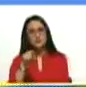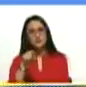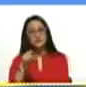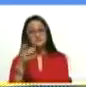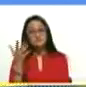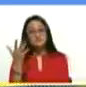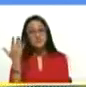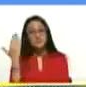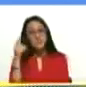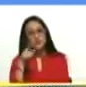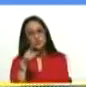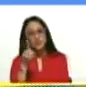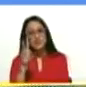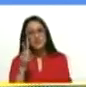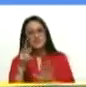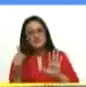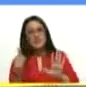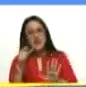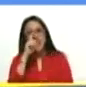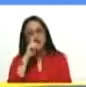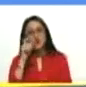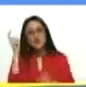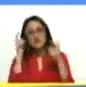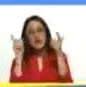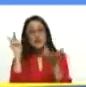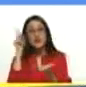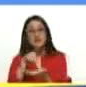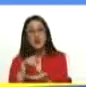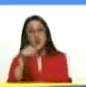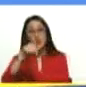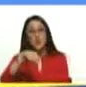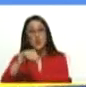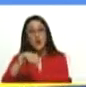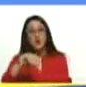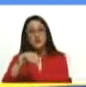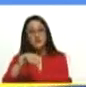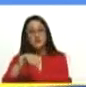Tenías 16 años cuando Chávez llegó aquí.